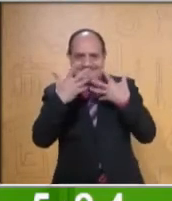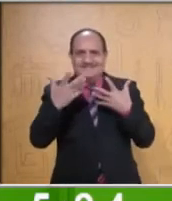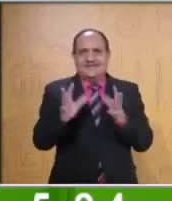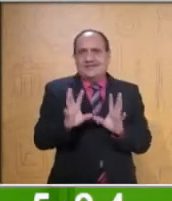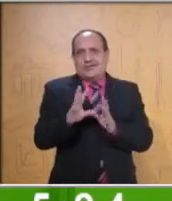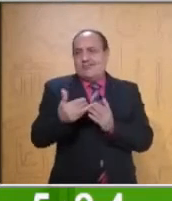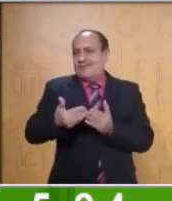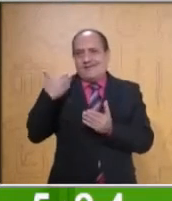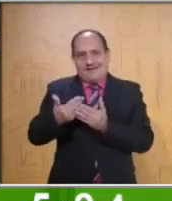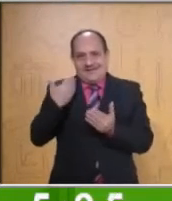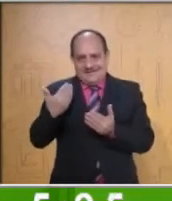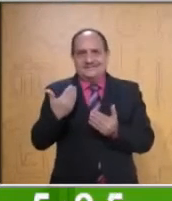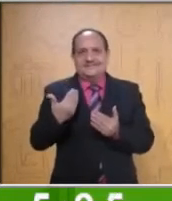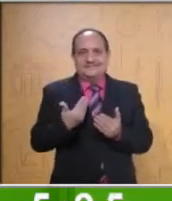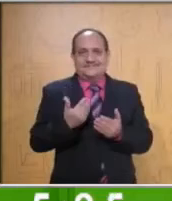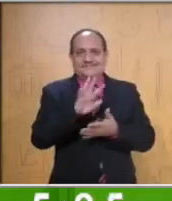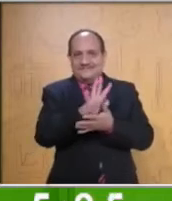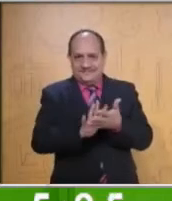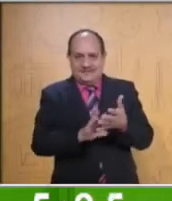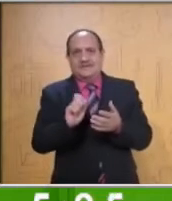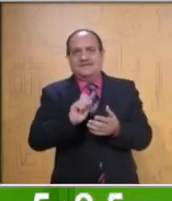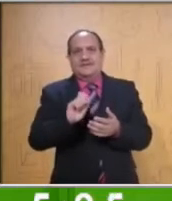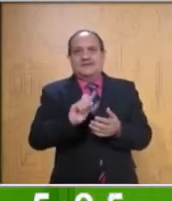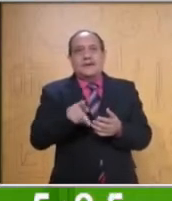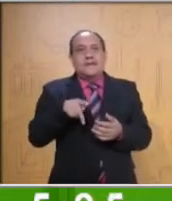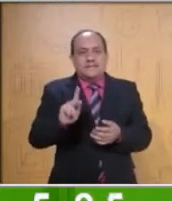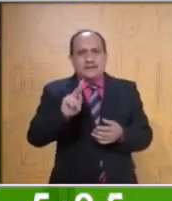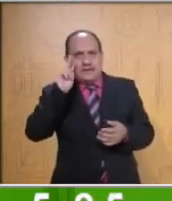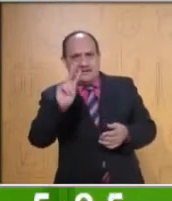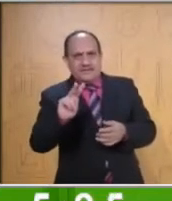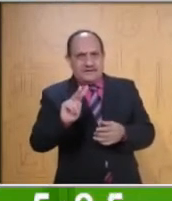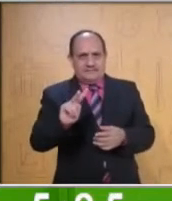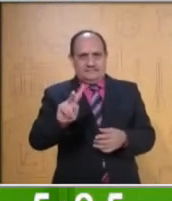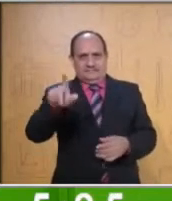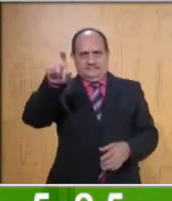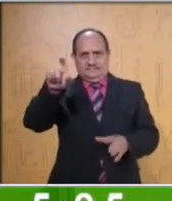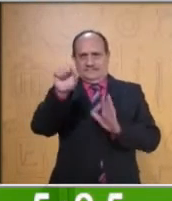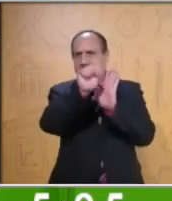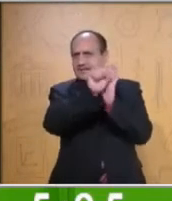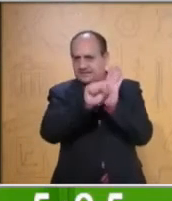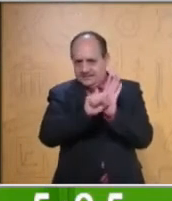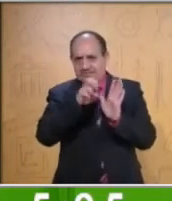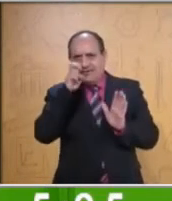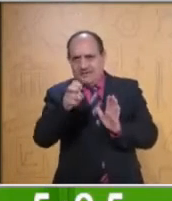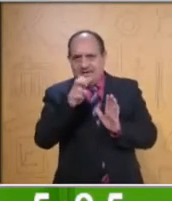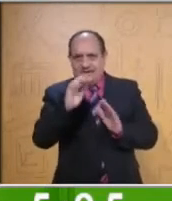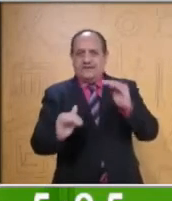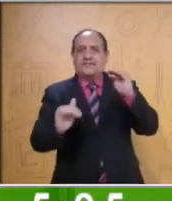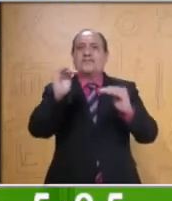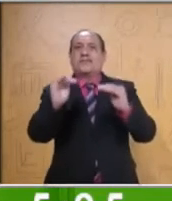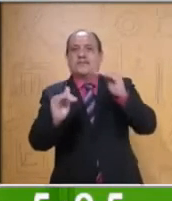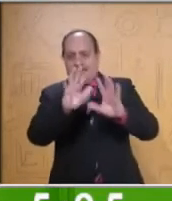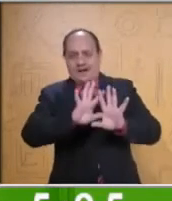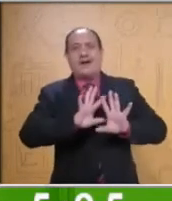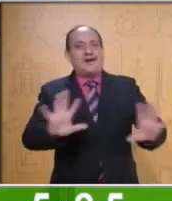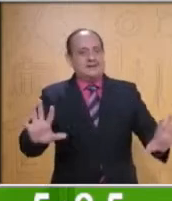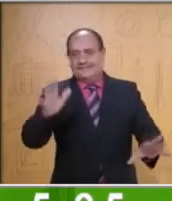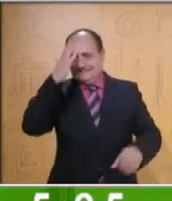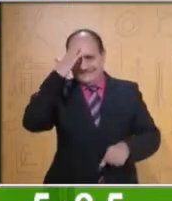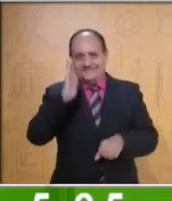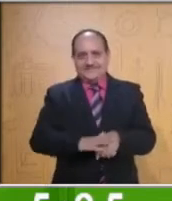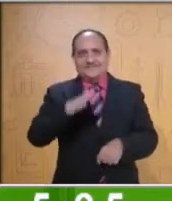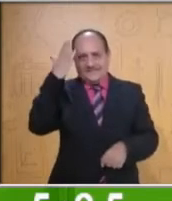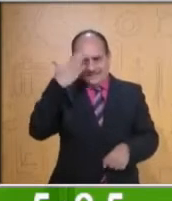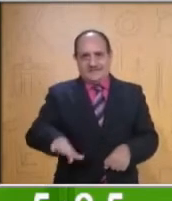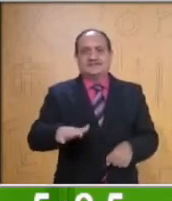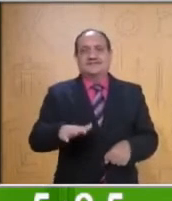hace un rato los conceptos. Sin embargo, bueno, al ver el signo y al saber que es el promedio, yo puedo establecer que es